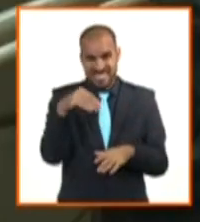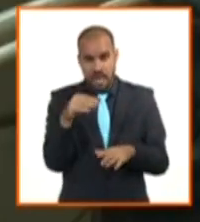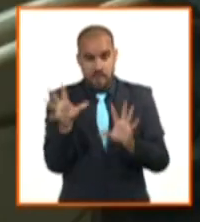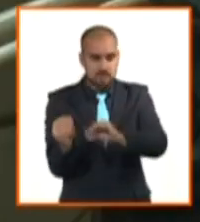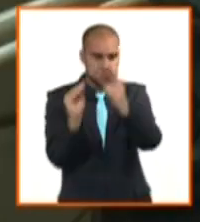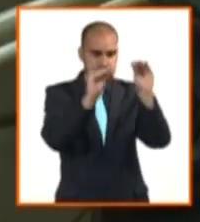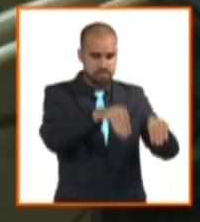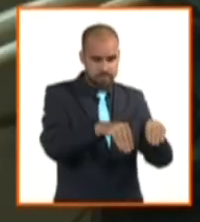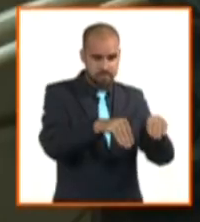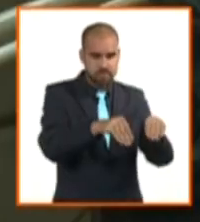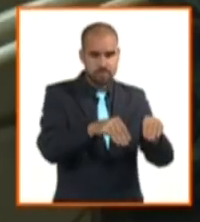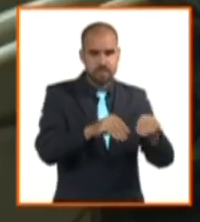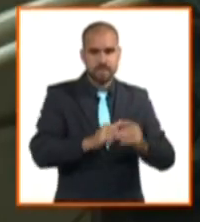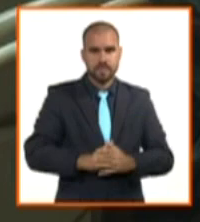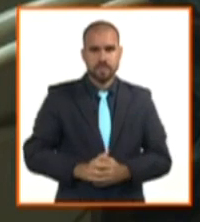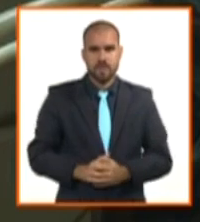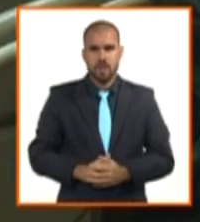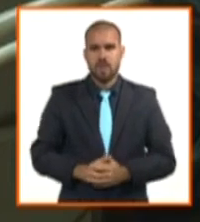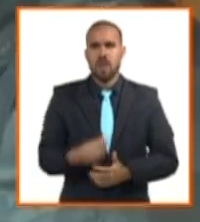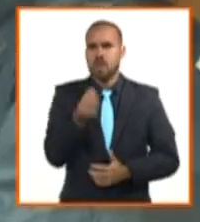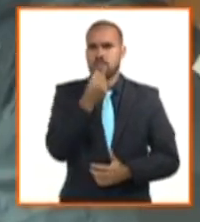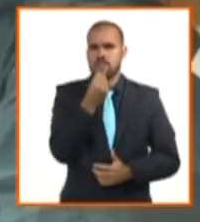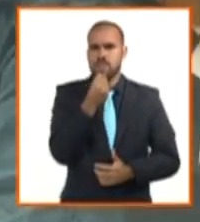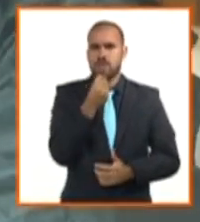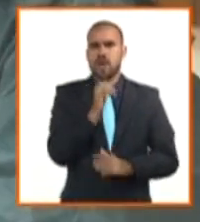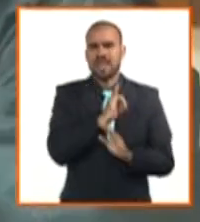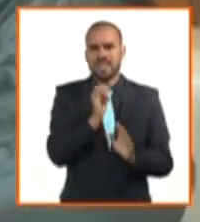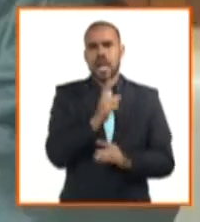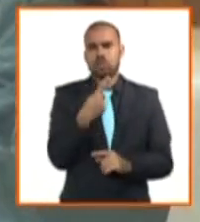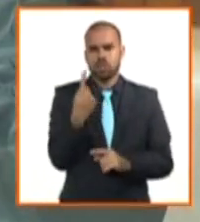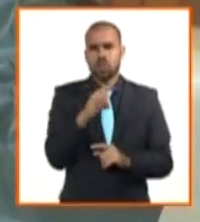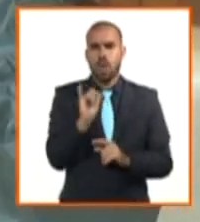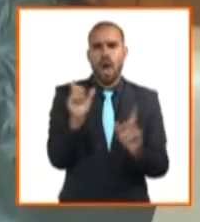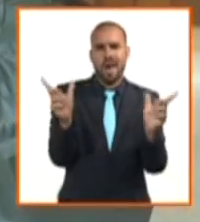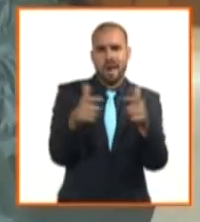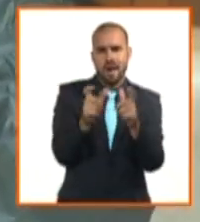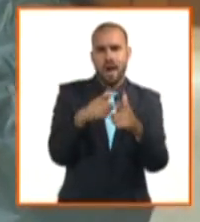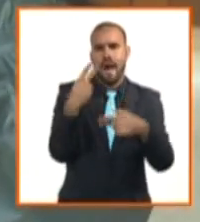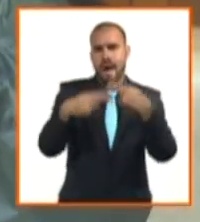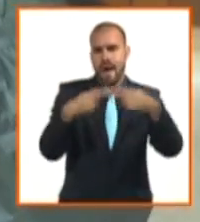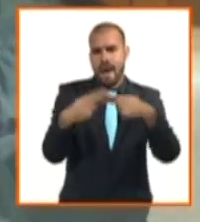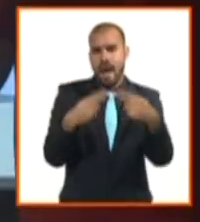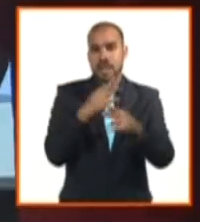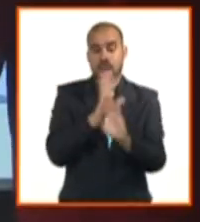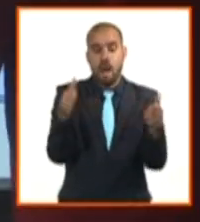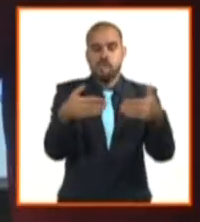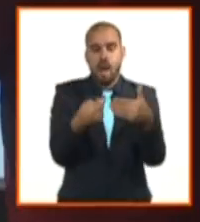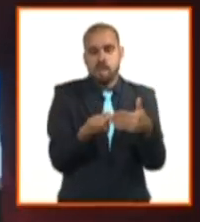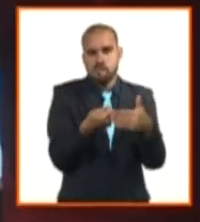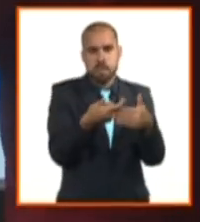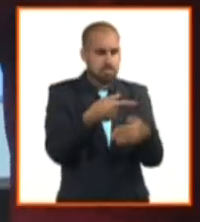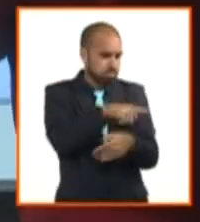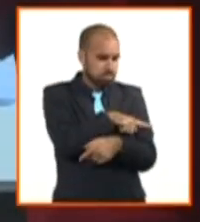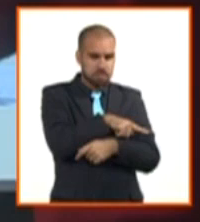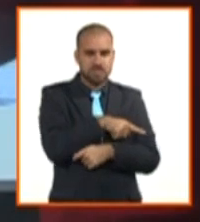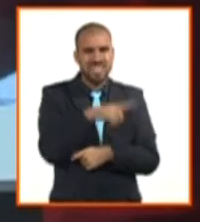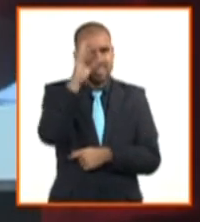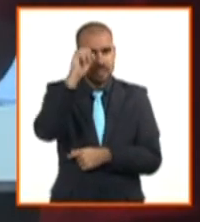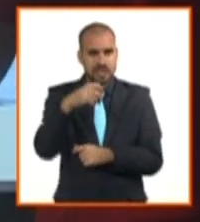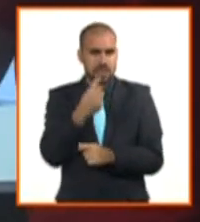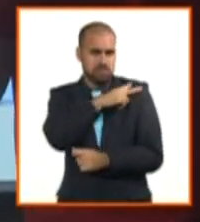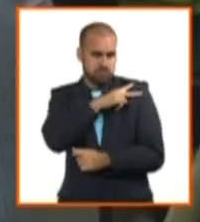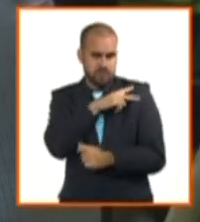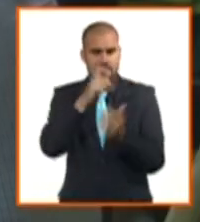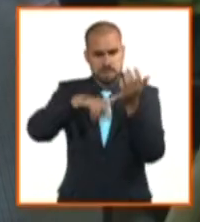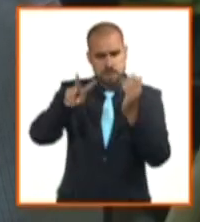activados pero pudimos conocer en una reunión que recién concluyó por parte de las principales autoridades de la provincia que